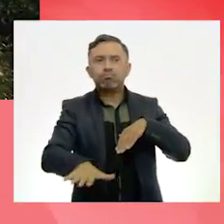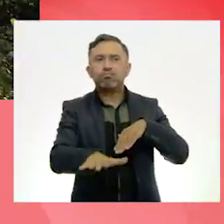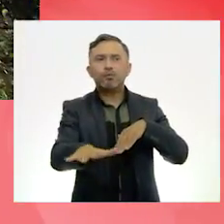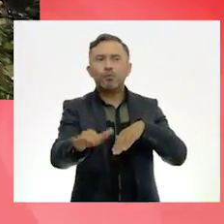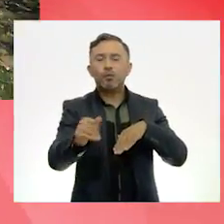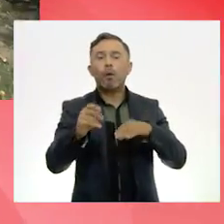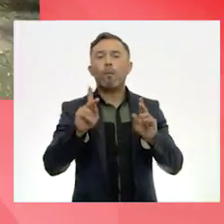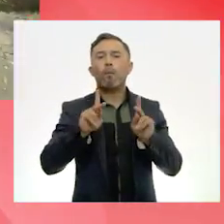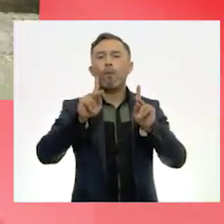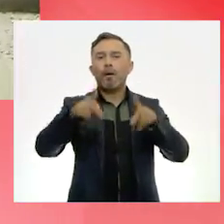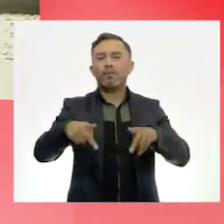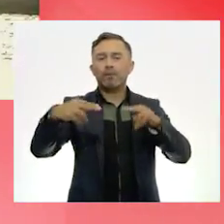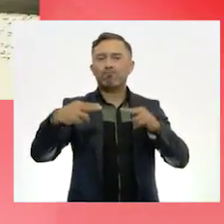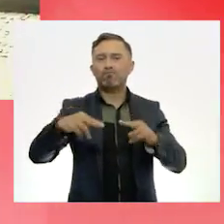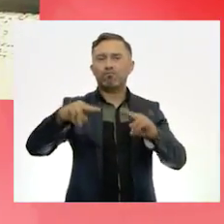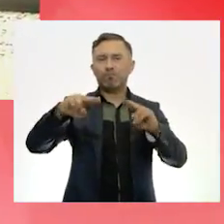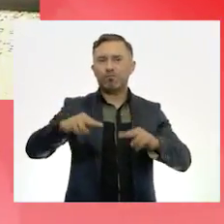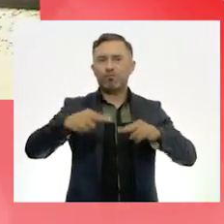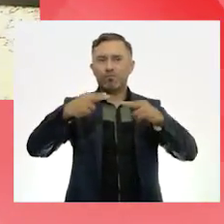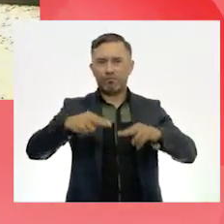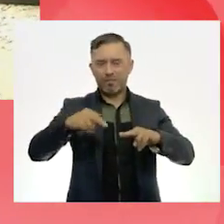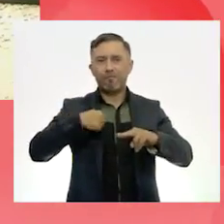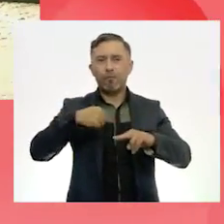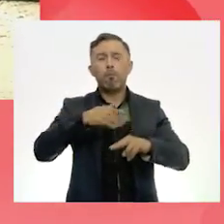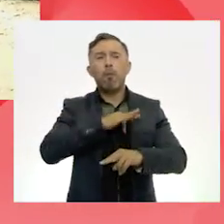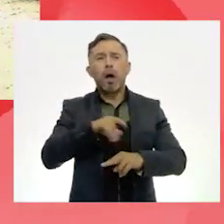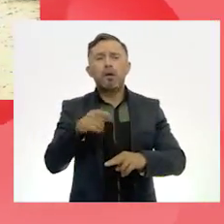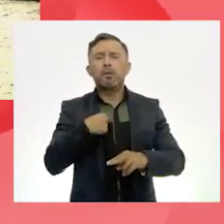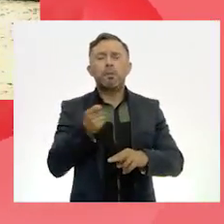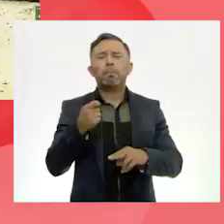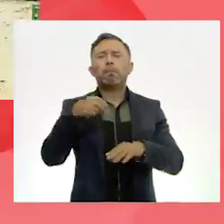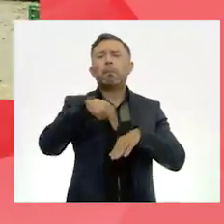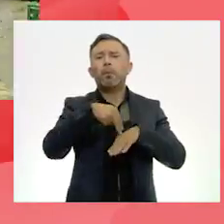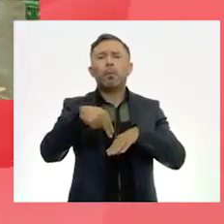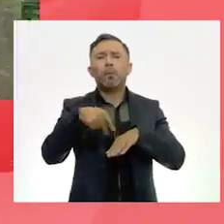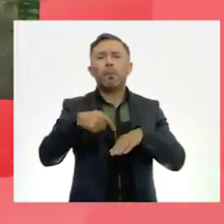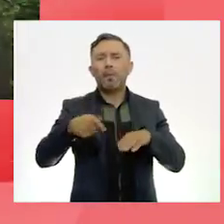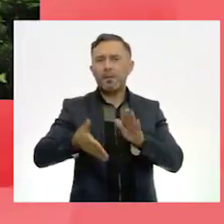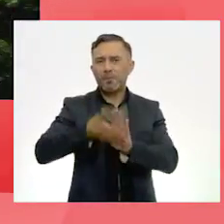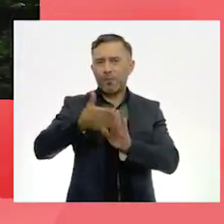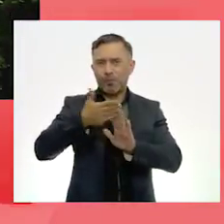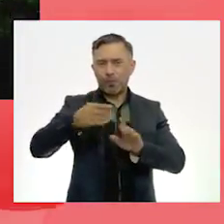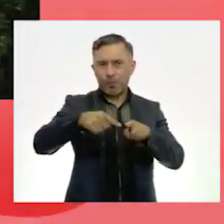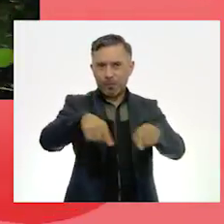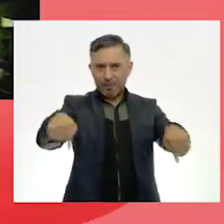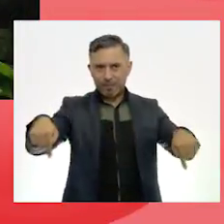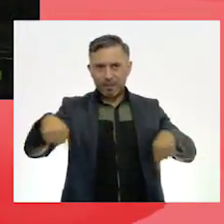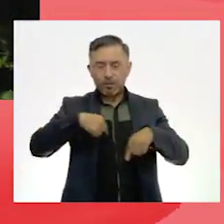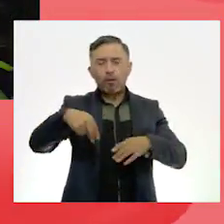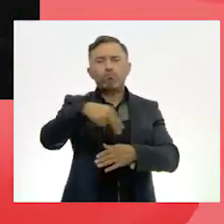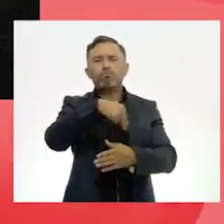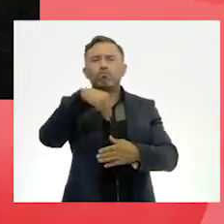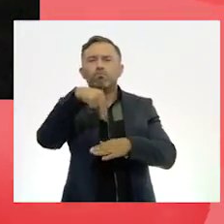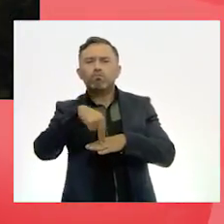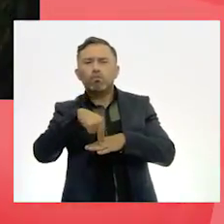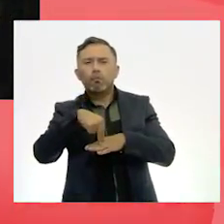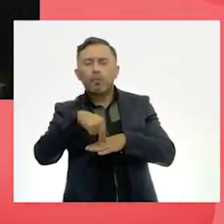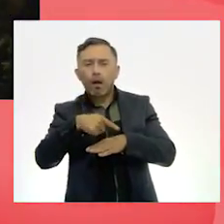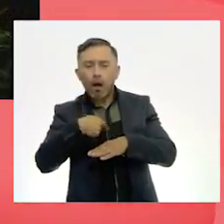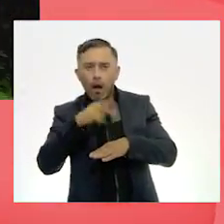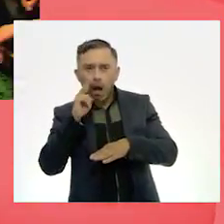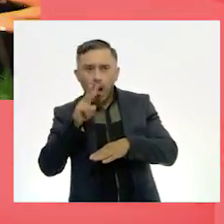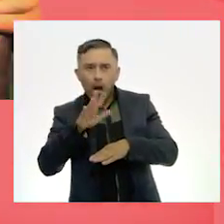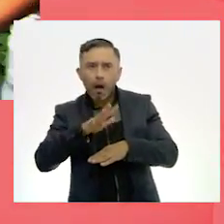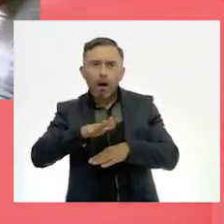colgantes. No podrás resistir a hacer una pausa en las explanadas, porque desde ellas podrás admirar un